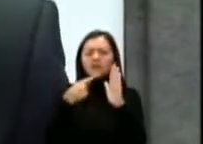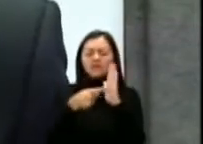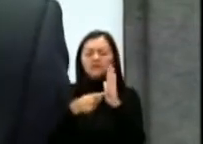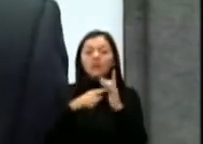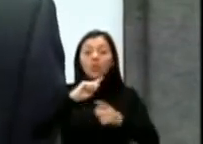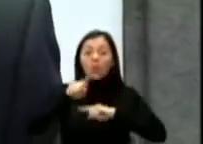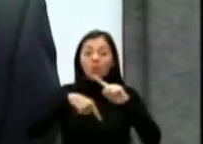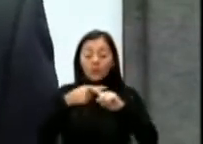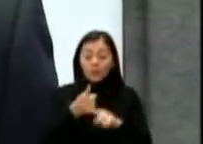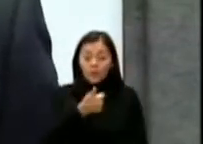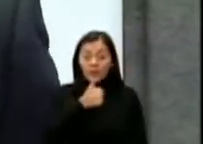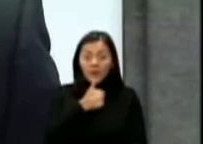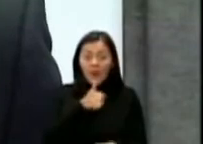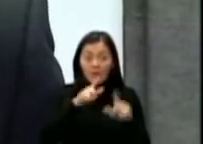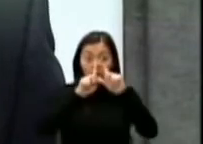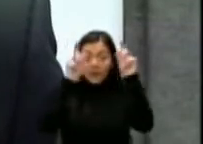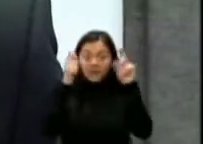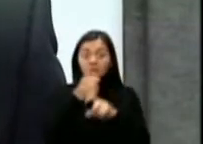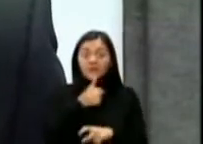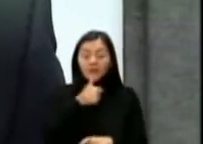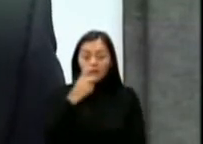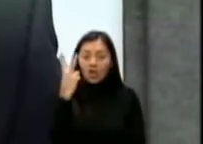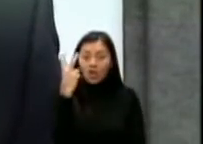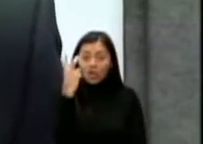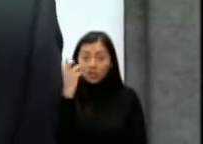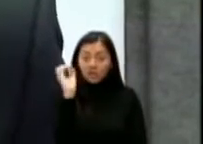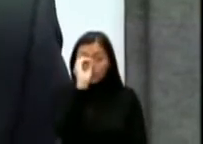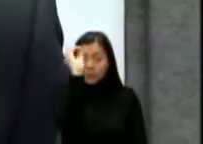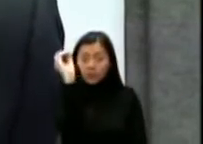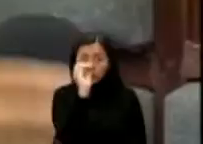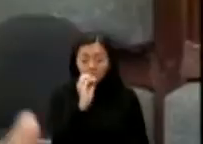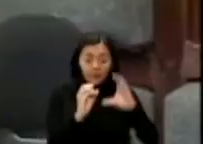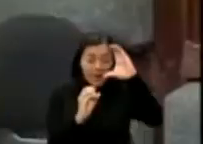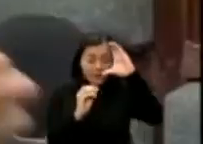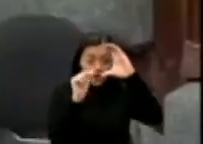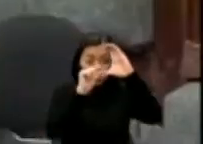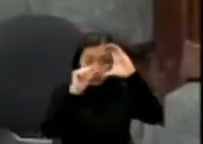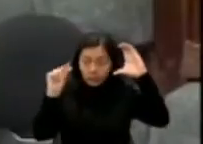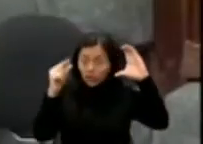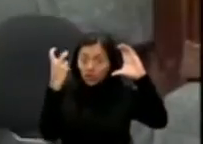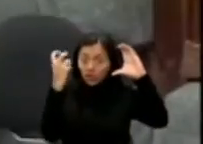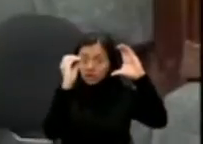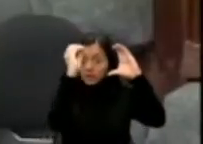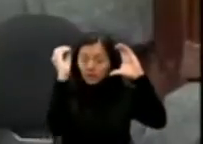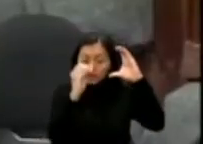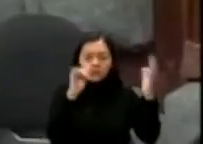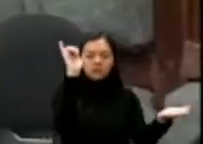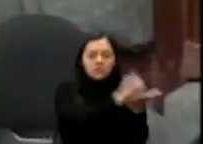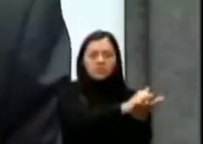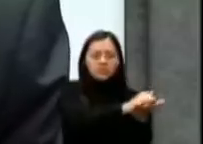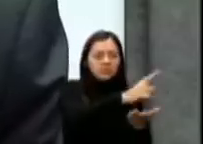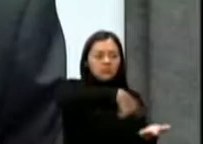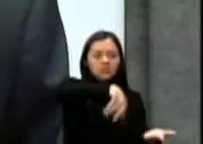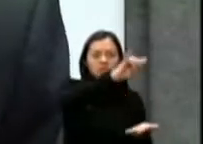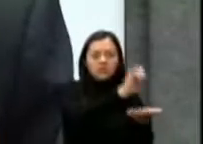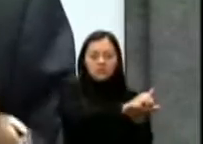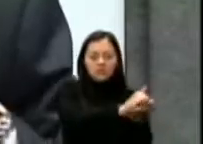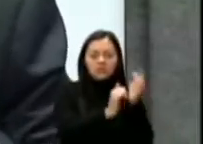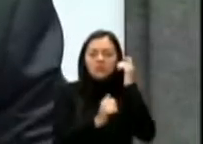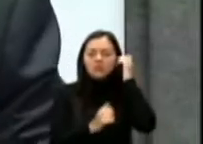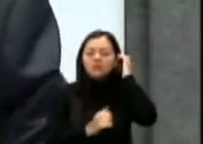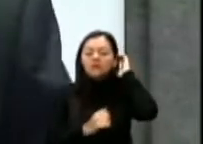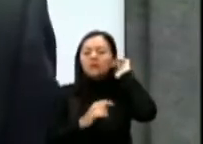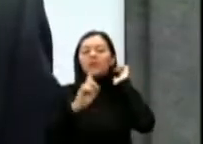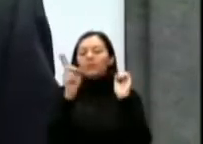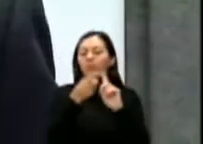privadas se quedan para desarrollo local operaciones petroleras operaciones mineras vamos por parte